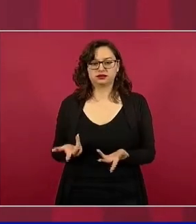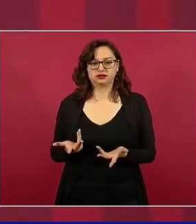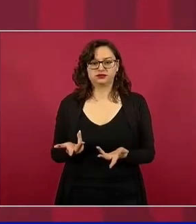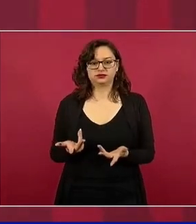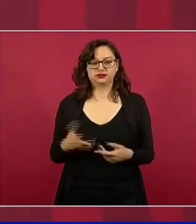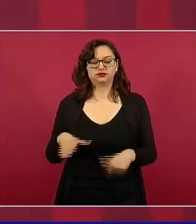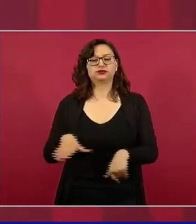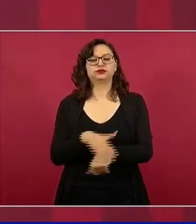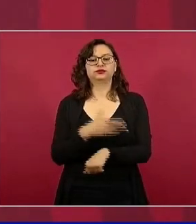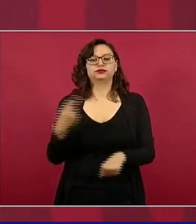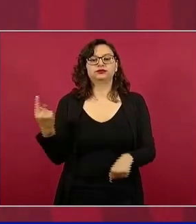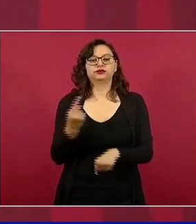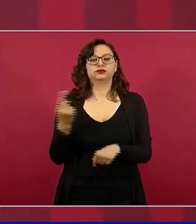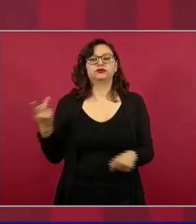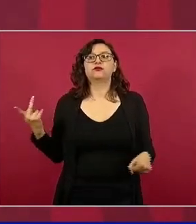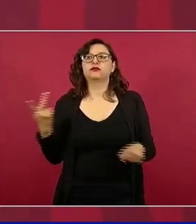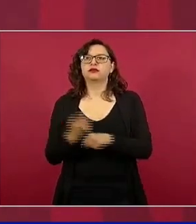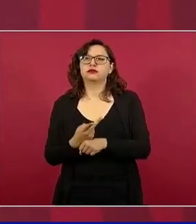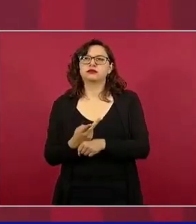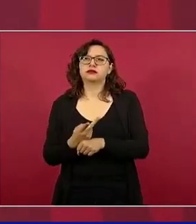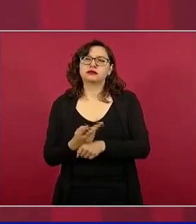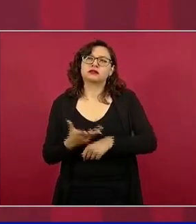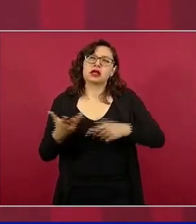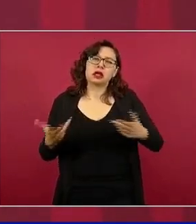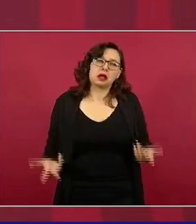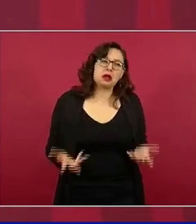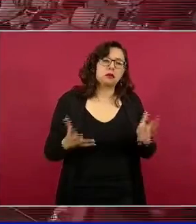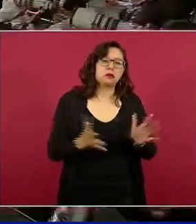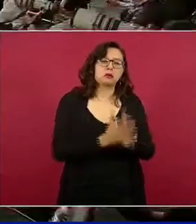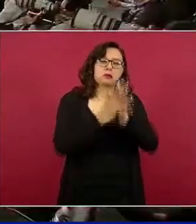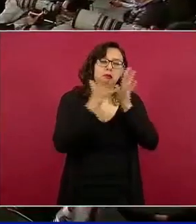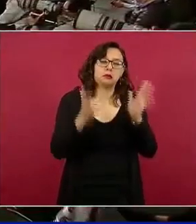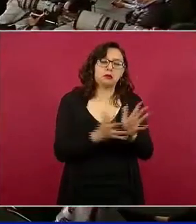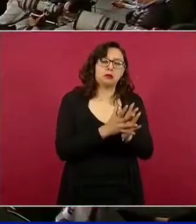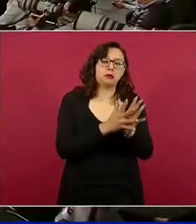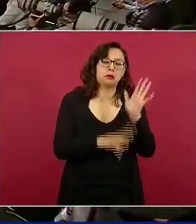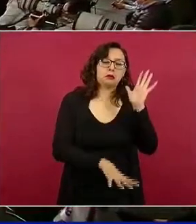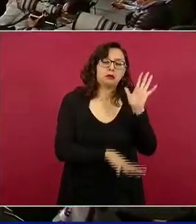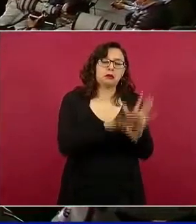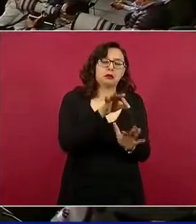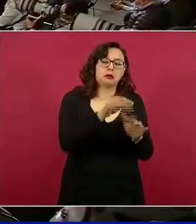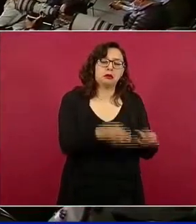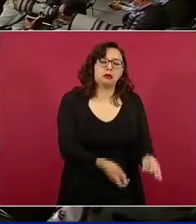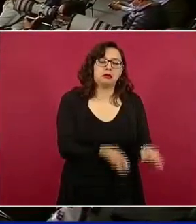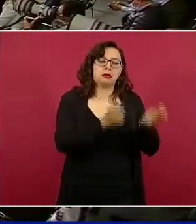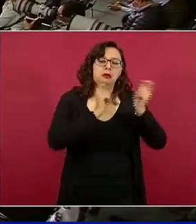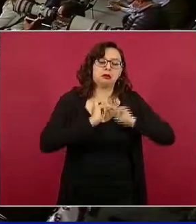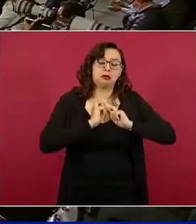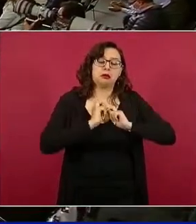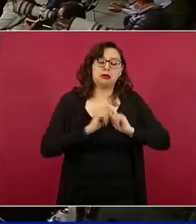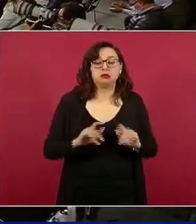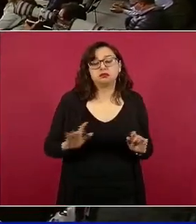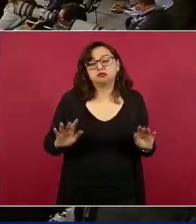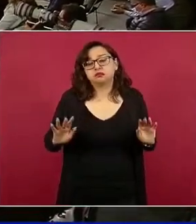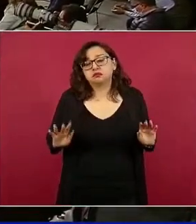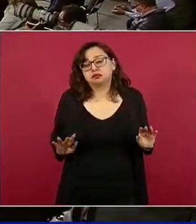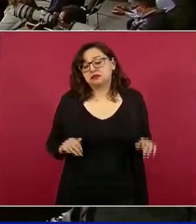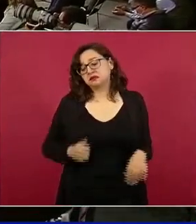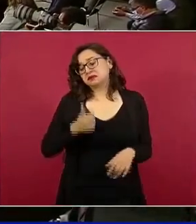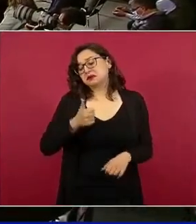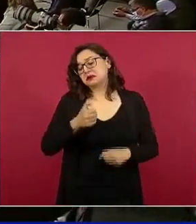Porque si es democracia representativa, me eligieron por 6 años y haga lo que